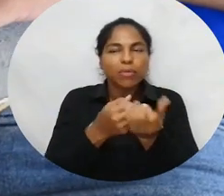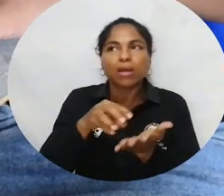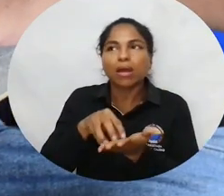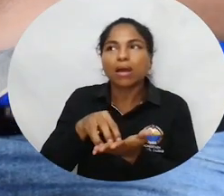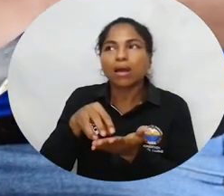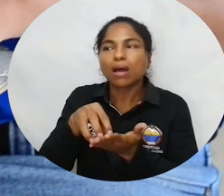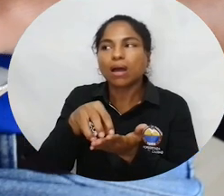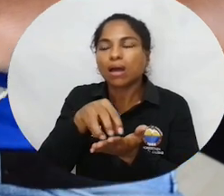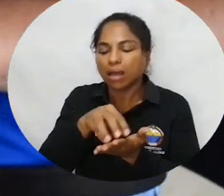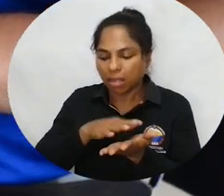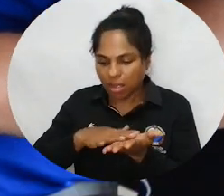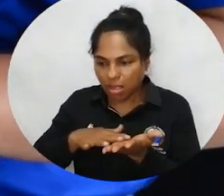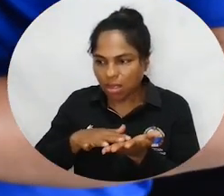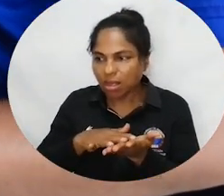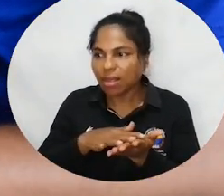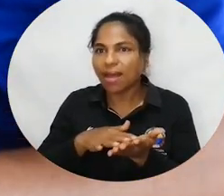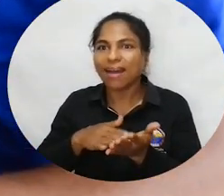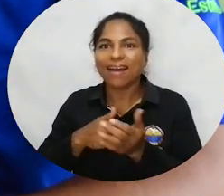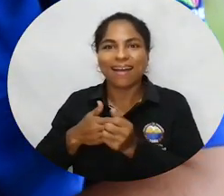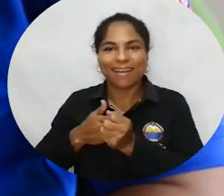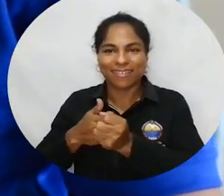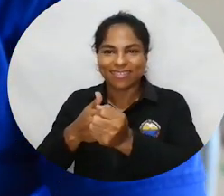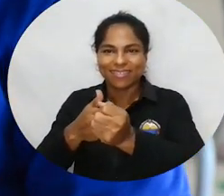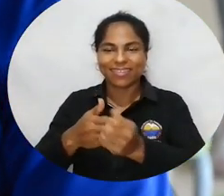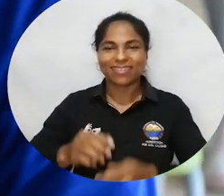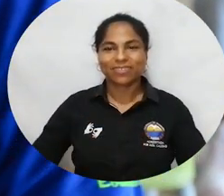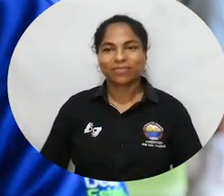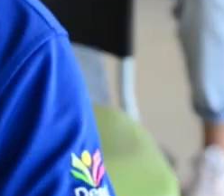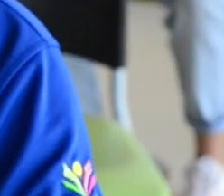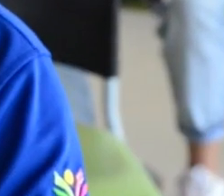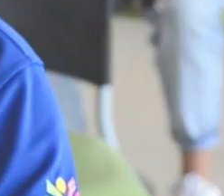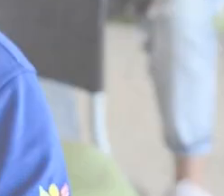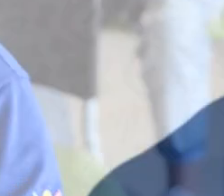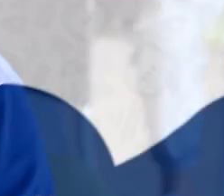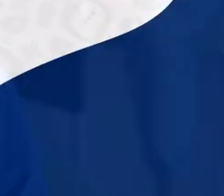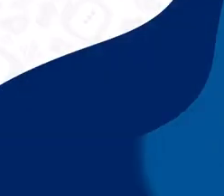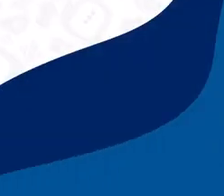de una maqueta háptica para ayudarlos a que puedan conocer el campus mediante el tacto.